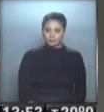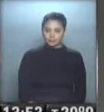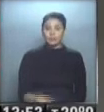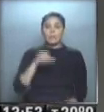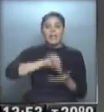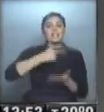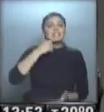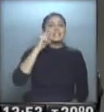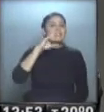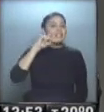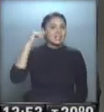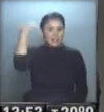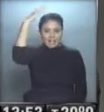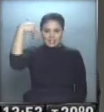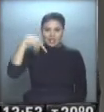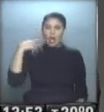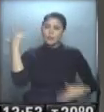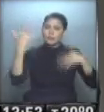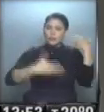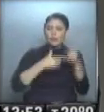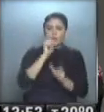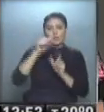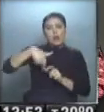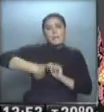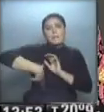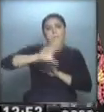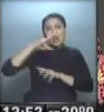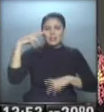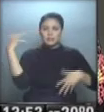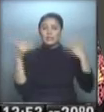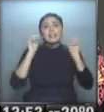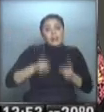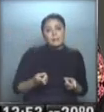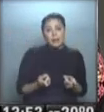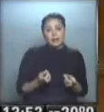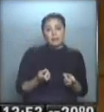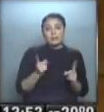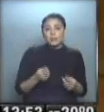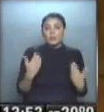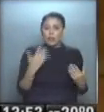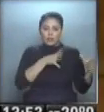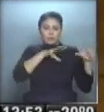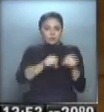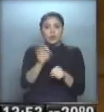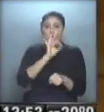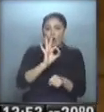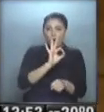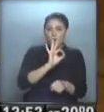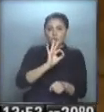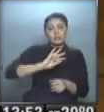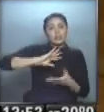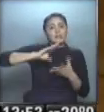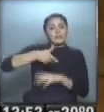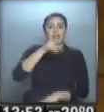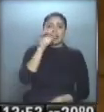En Siria se vive ya una crisis humanitaria. Aumenta ahora la tensión y se suma además la posibilidad de una invasión o una intervención